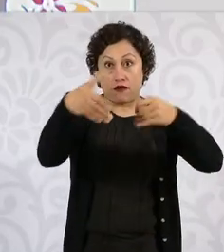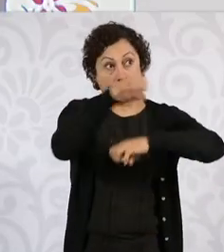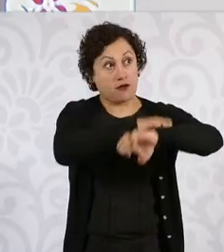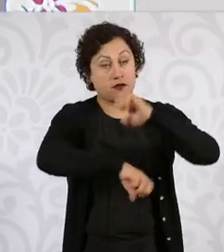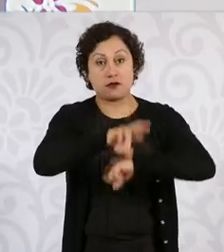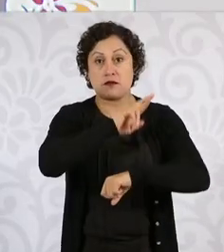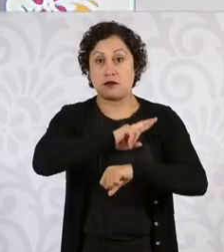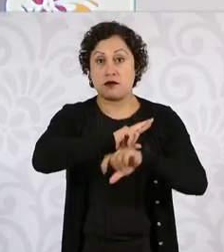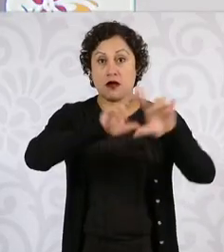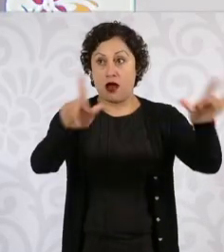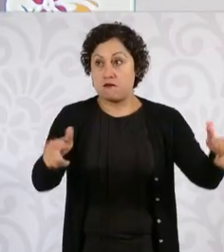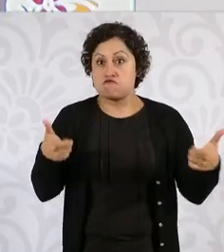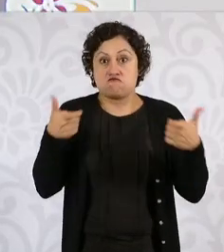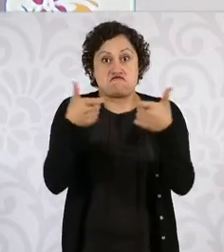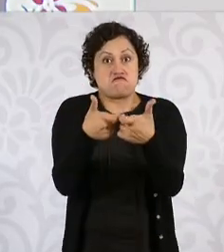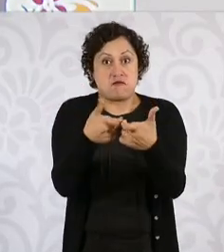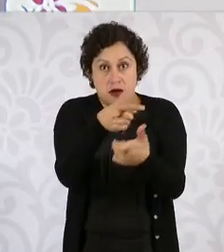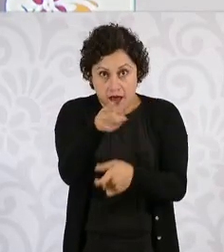Y va a haber más.